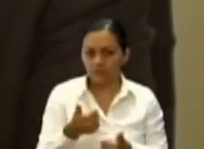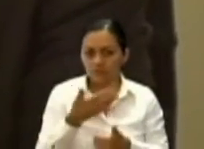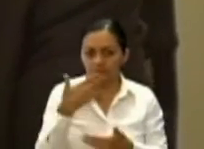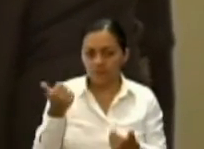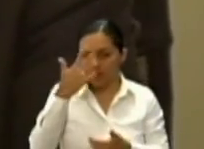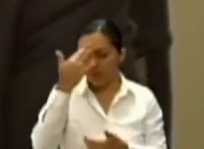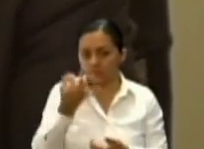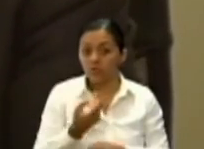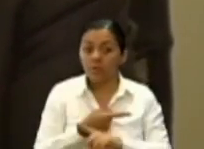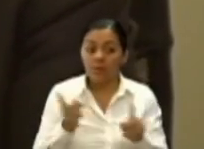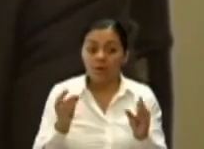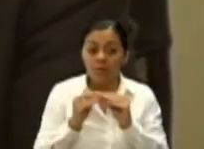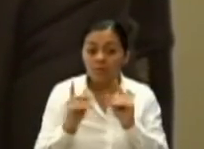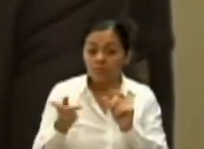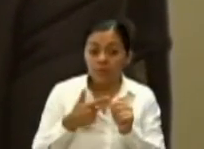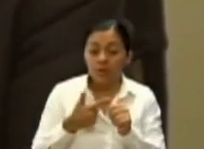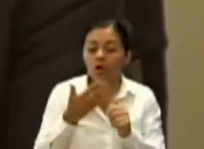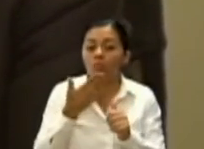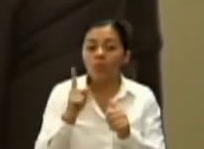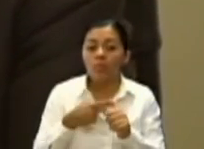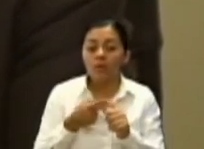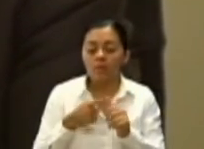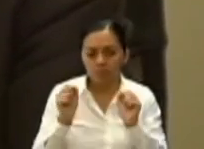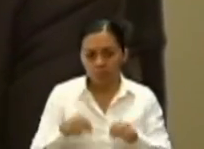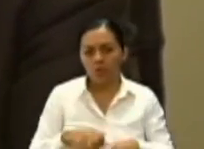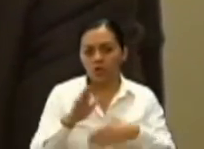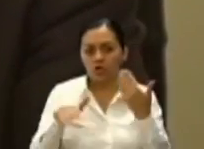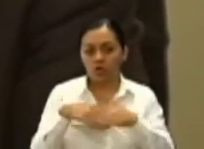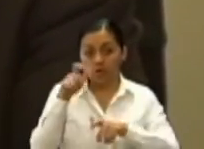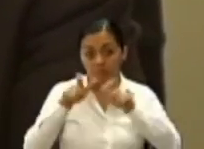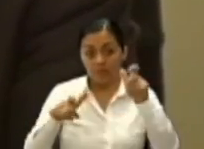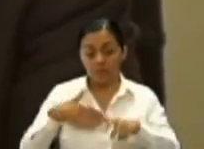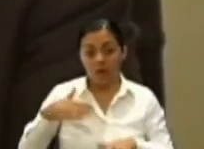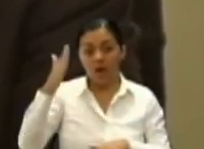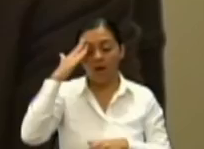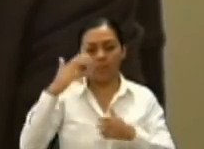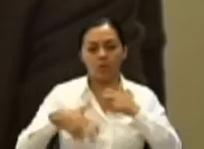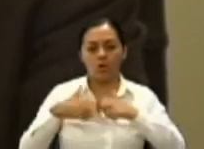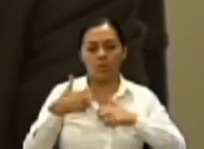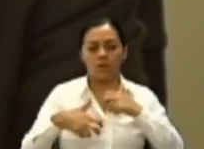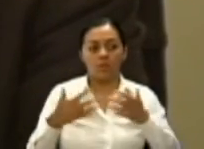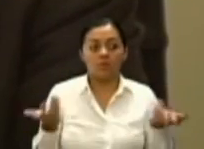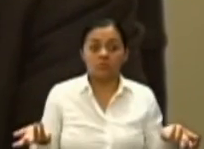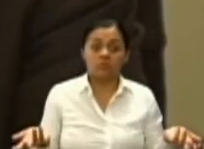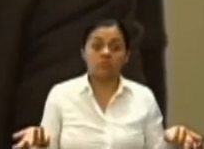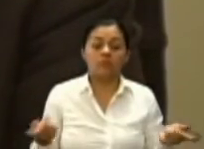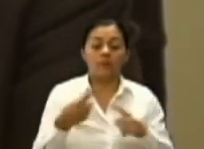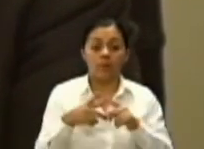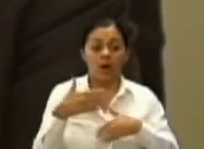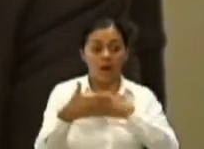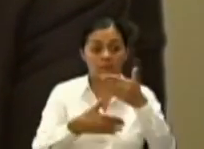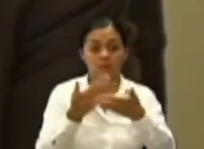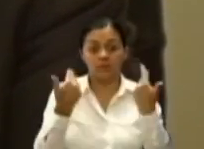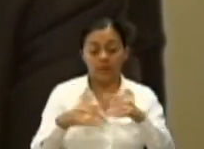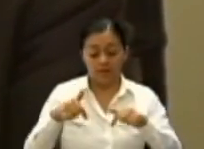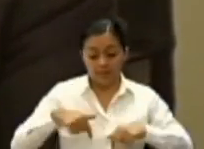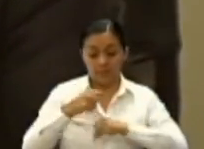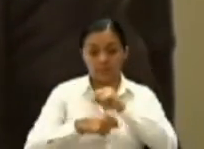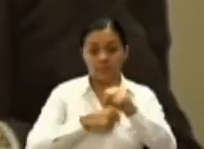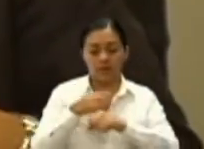pero en primer lugar habrá que ver si la gente está consciente que es un problema porque como hemos avanzado mucho en estos años